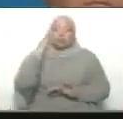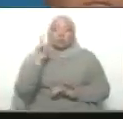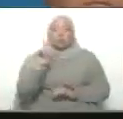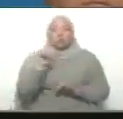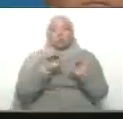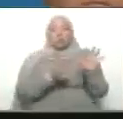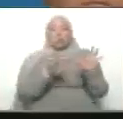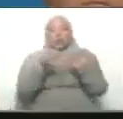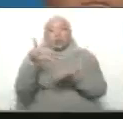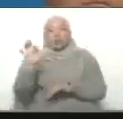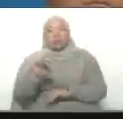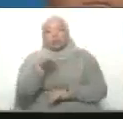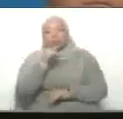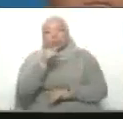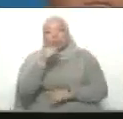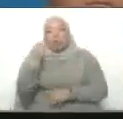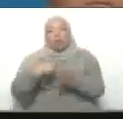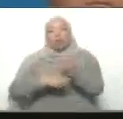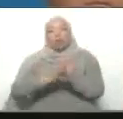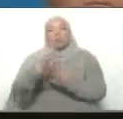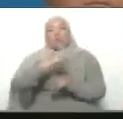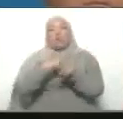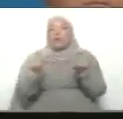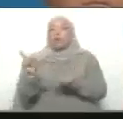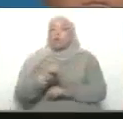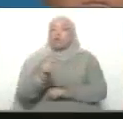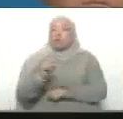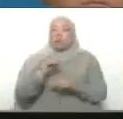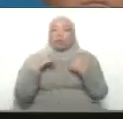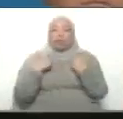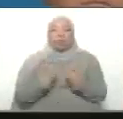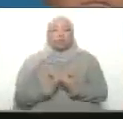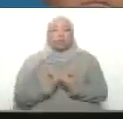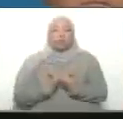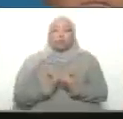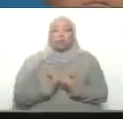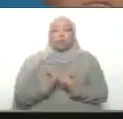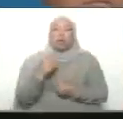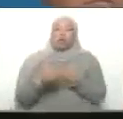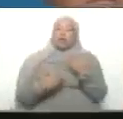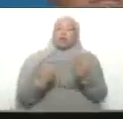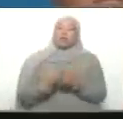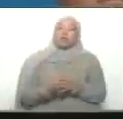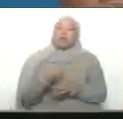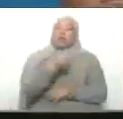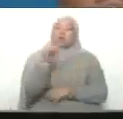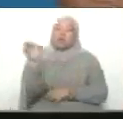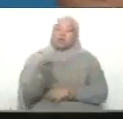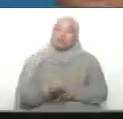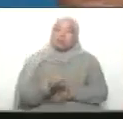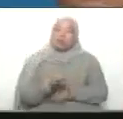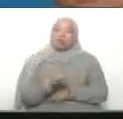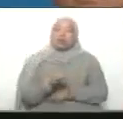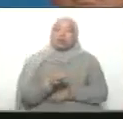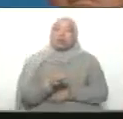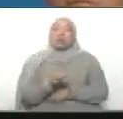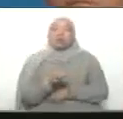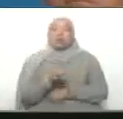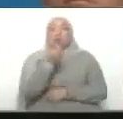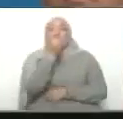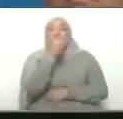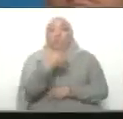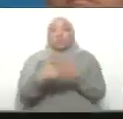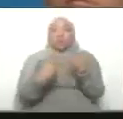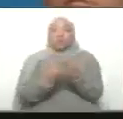un 93% de cobertura, pero no descansaremos hasta llegar al 100% para seguir